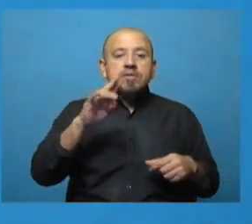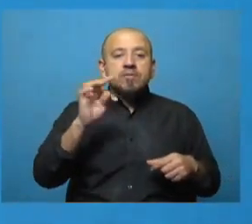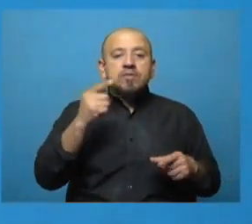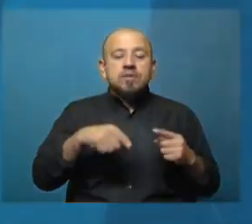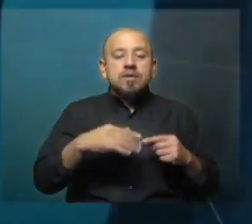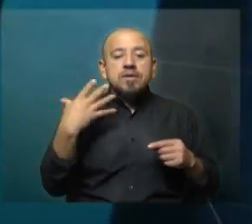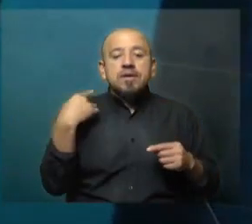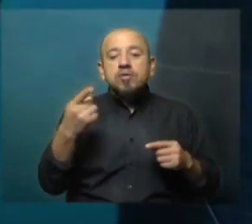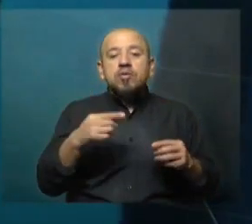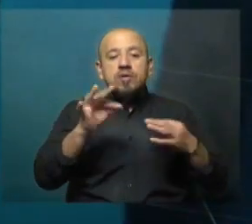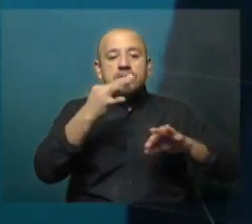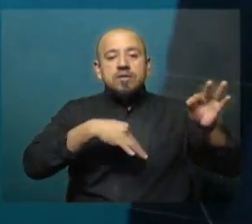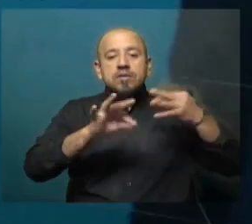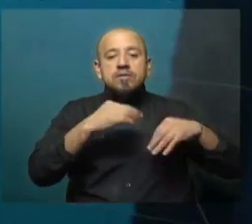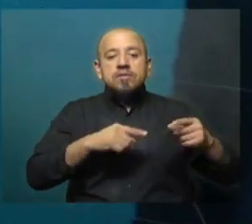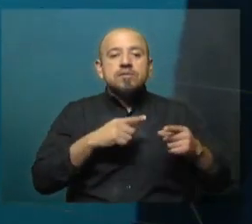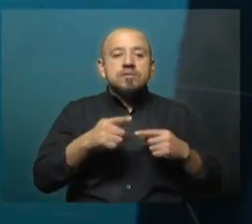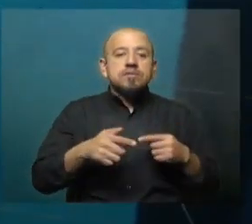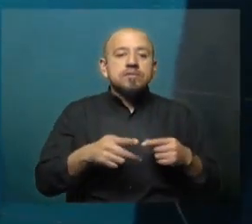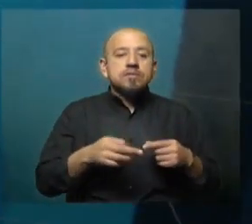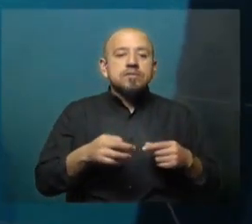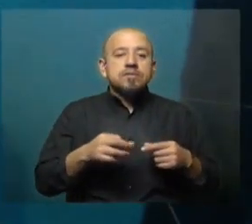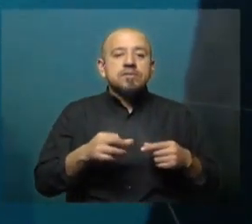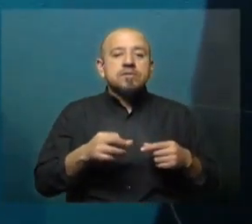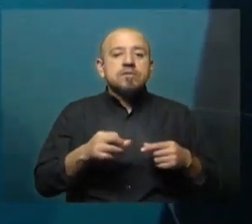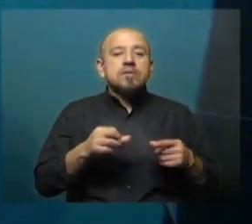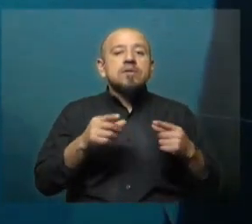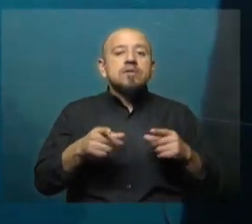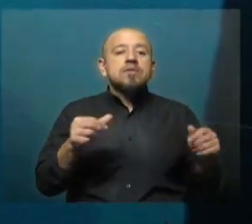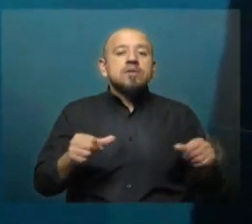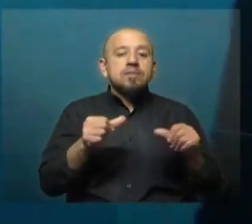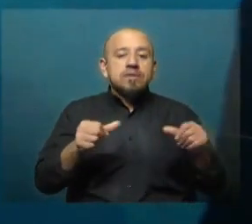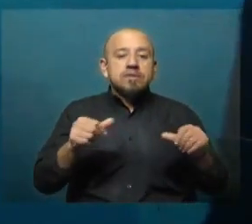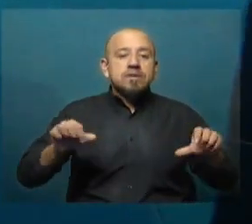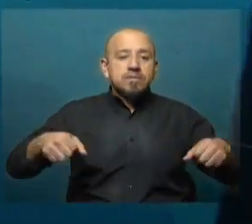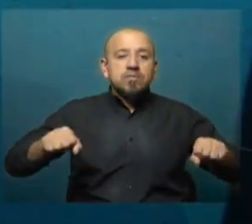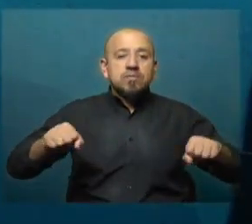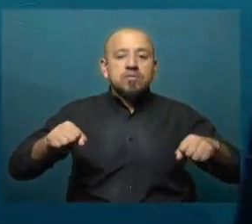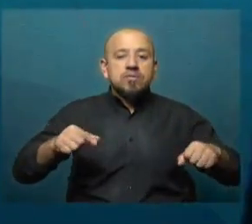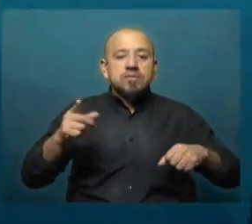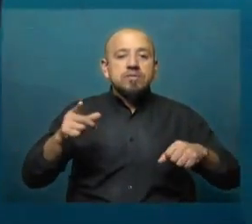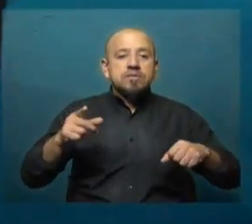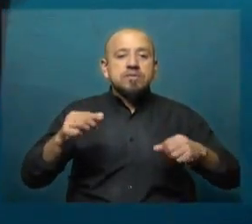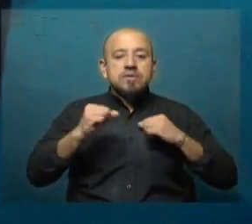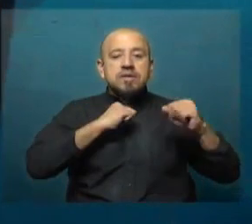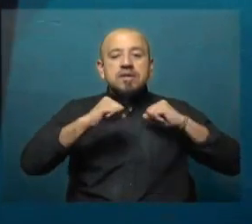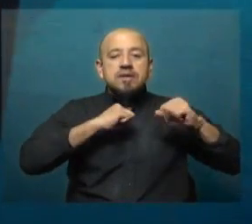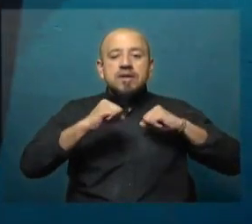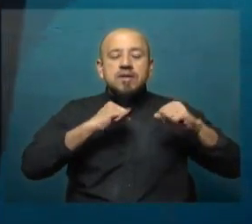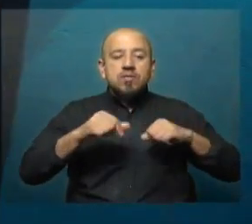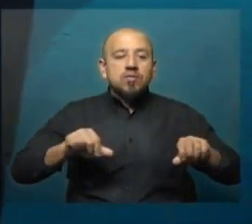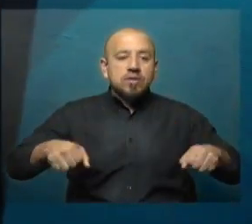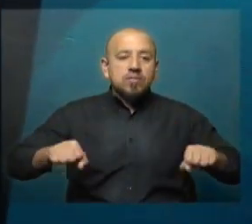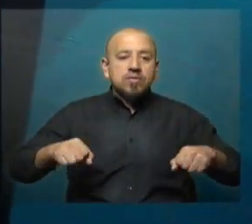la obra este me dice chicos y siete consigo un traje de chofer te animas a hacer de chofer y entras a Carrasco a escena en la